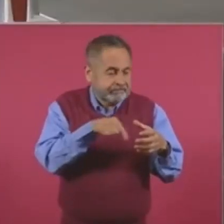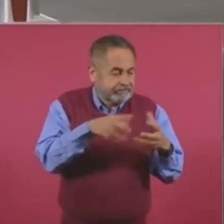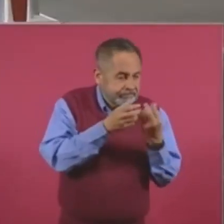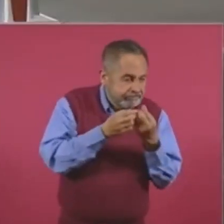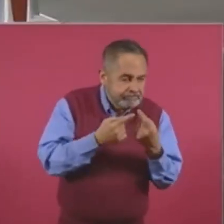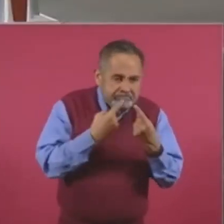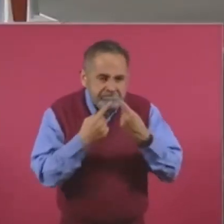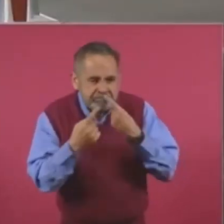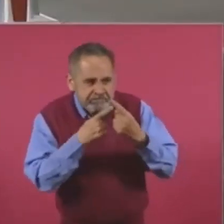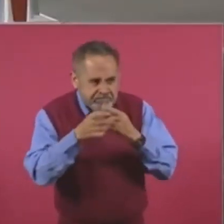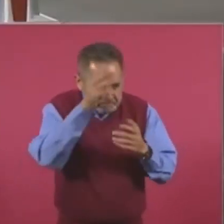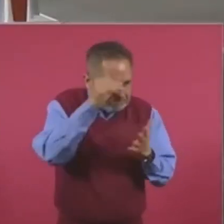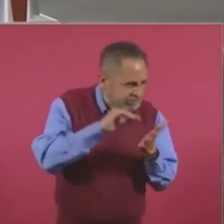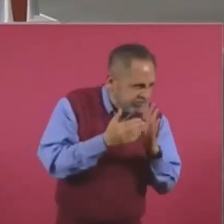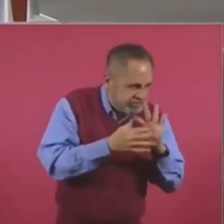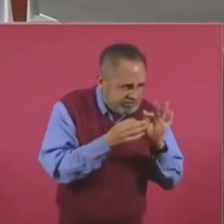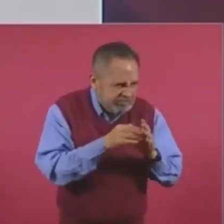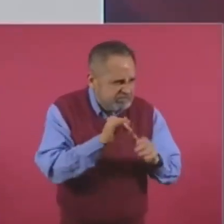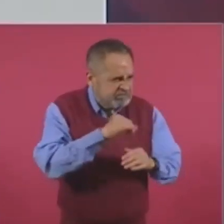operativo, la canallada